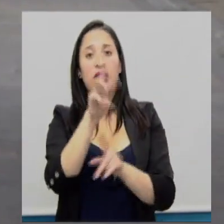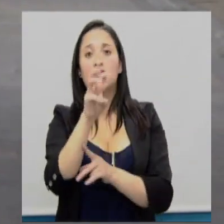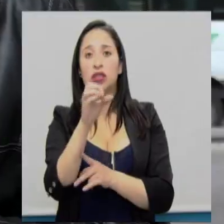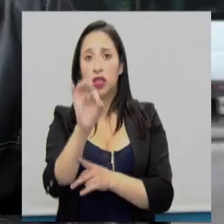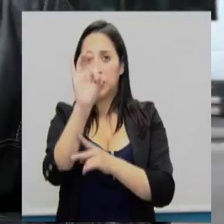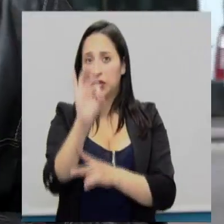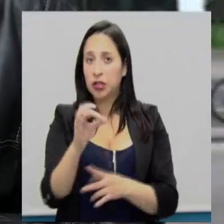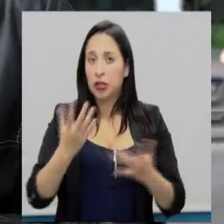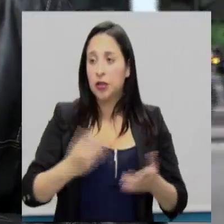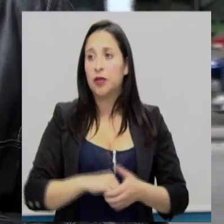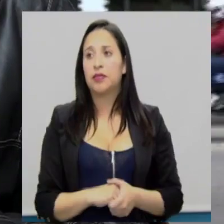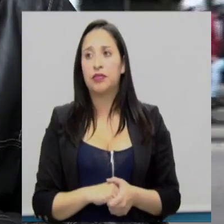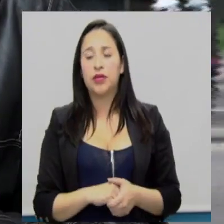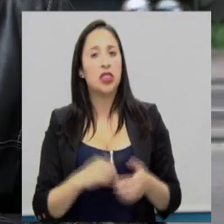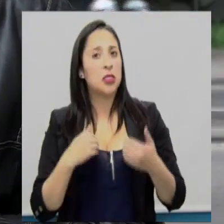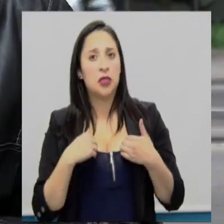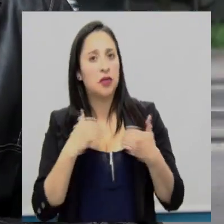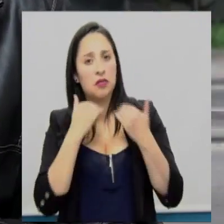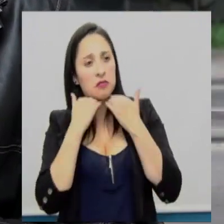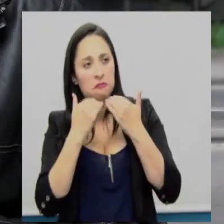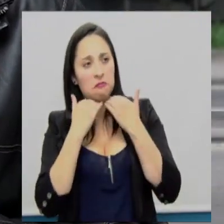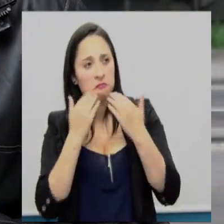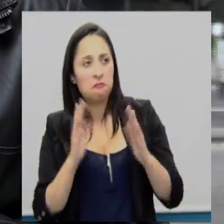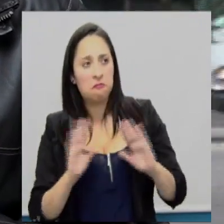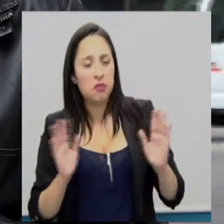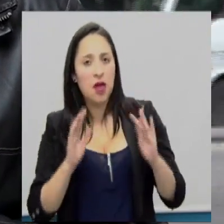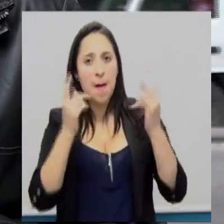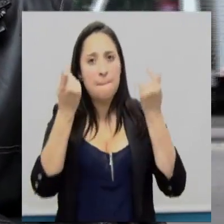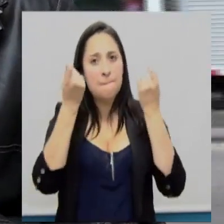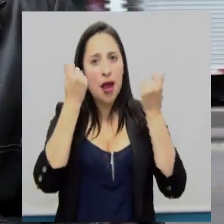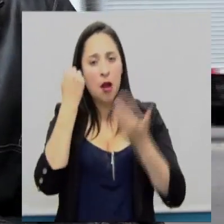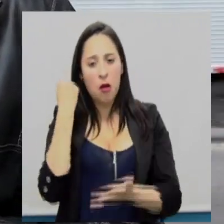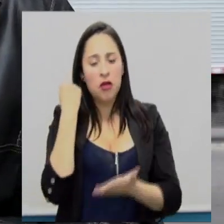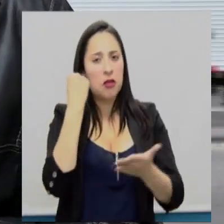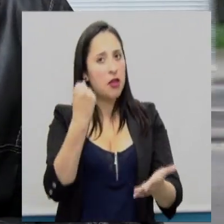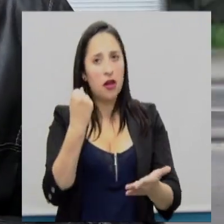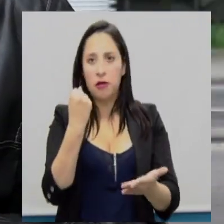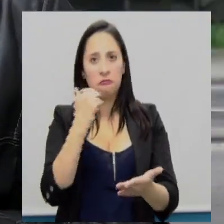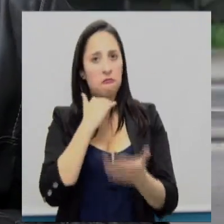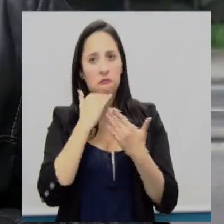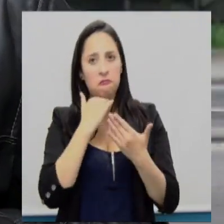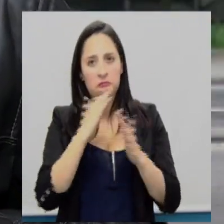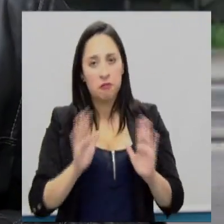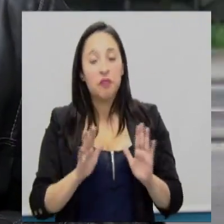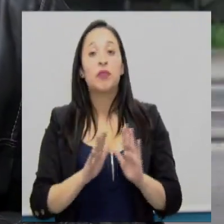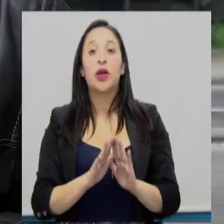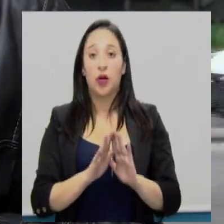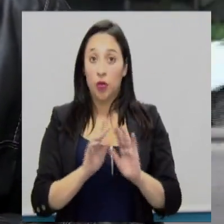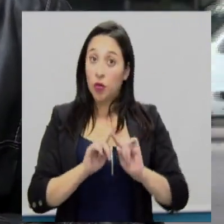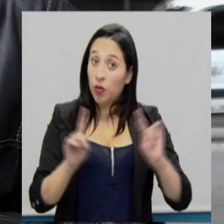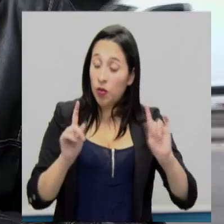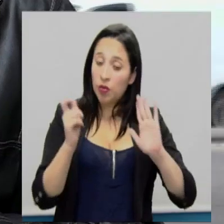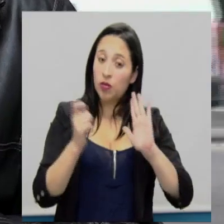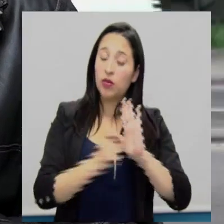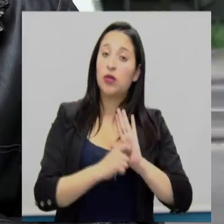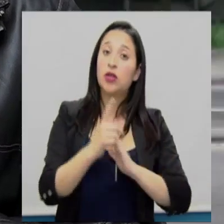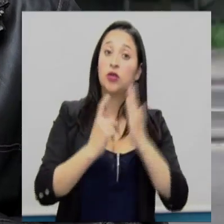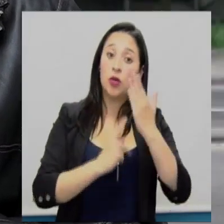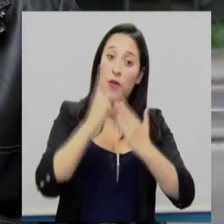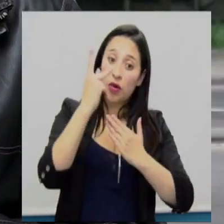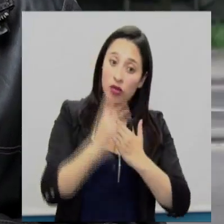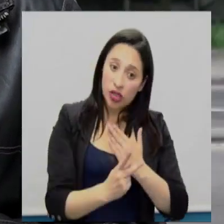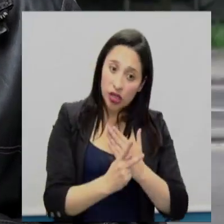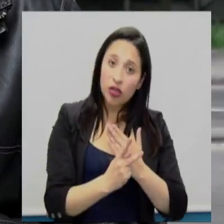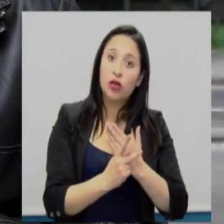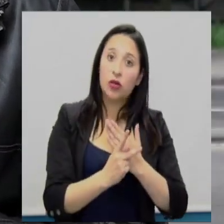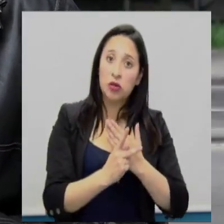afecta. No sé cuáles son las irregularidades en el manejo de los dineros. De lo que sí estoy seguro es de que no